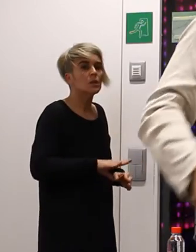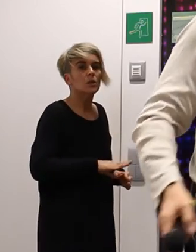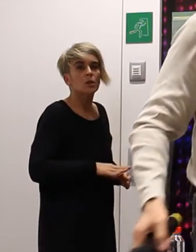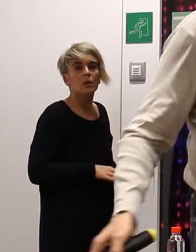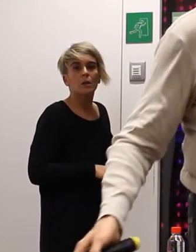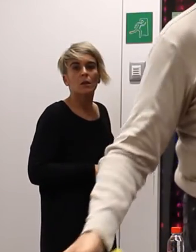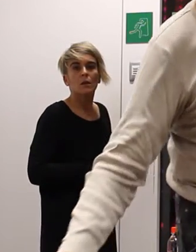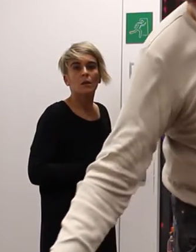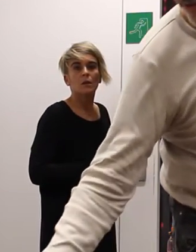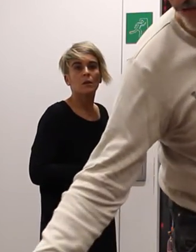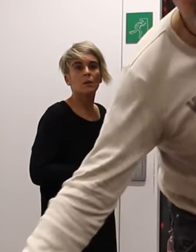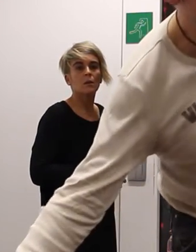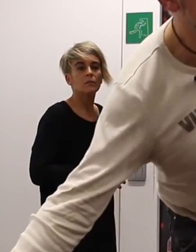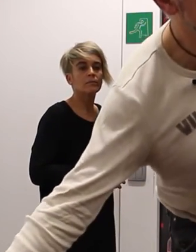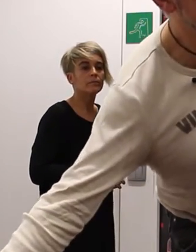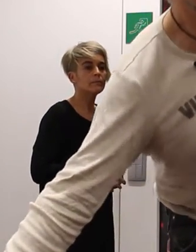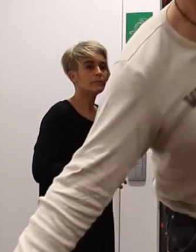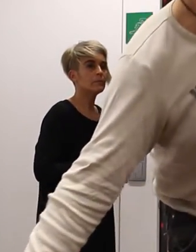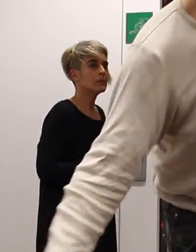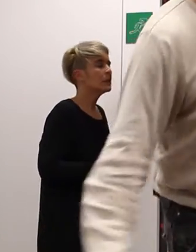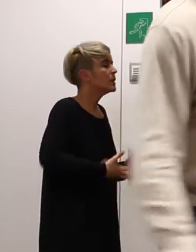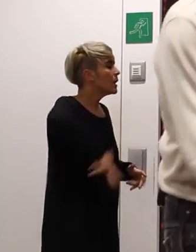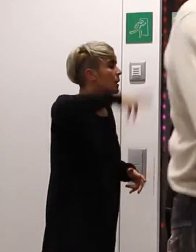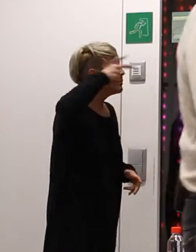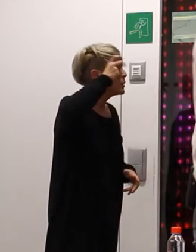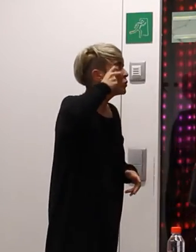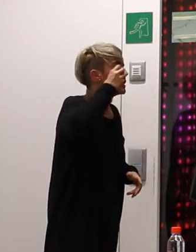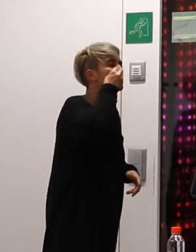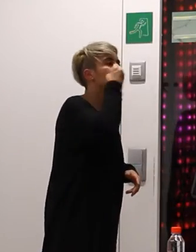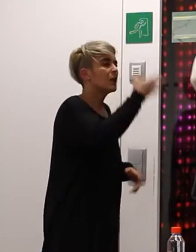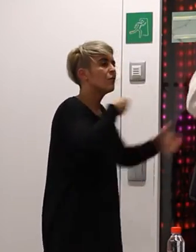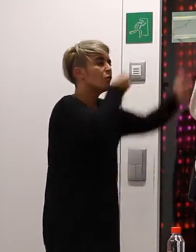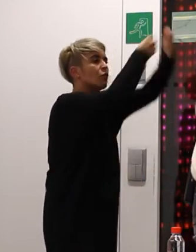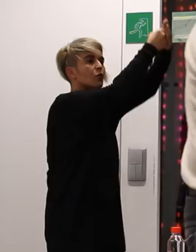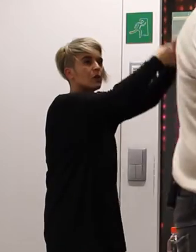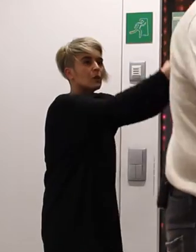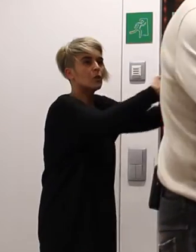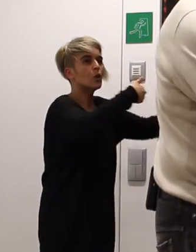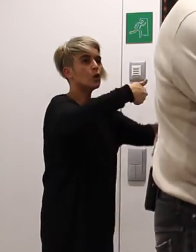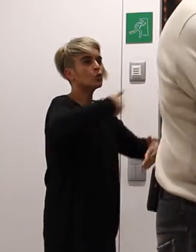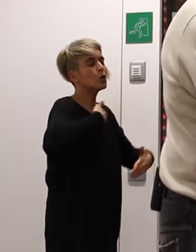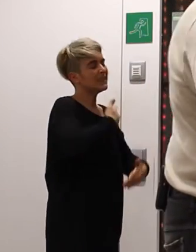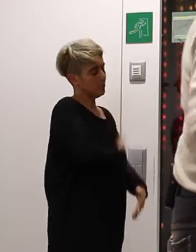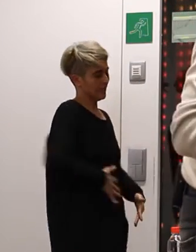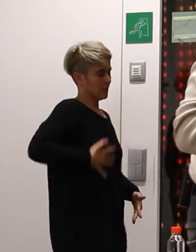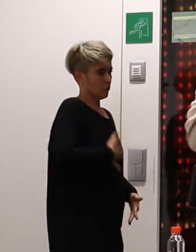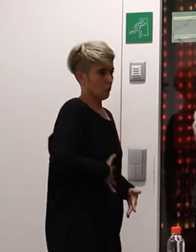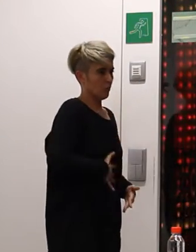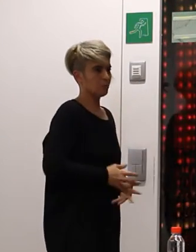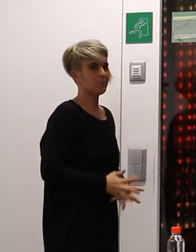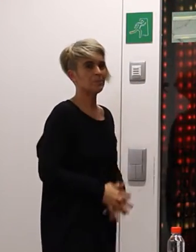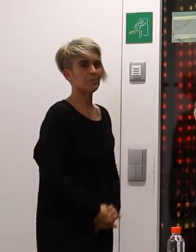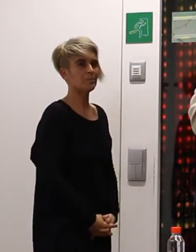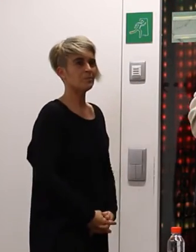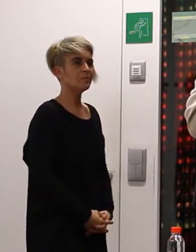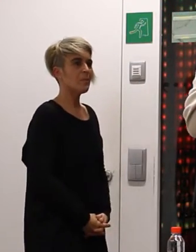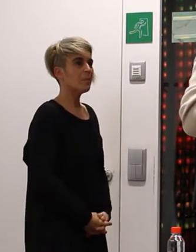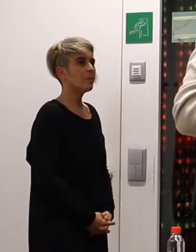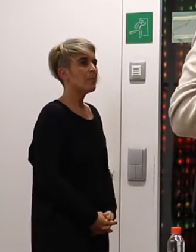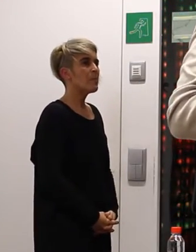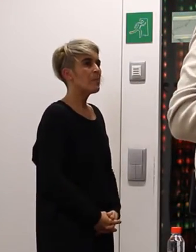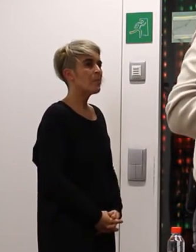fuerte? A mí me da igual. ¿Me escucháis bien por el fondo? Vale. Pues yo así estoy más libre. La